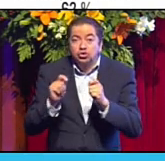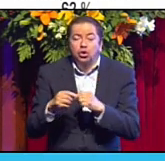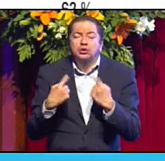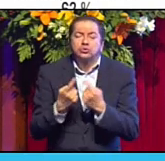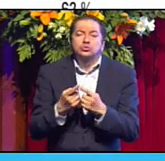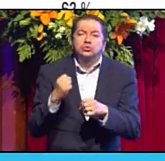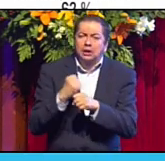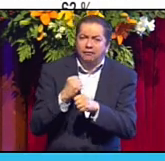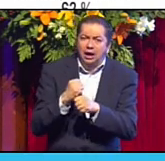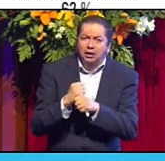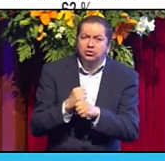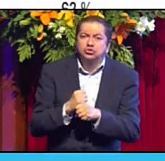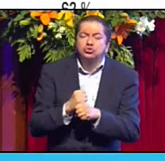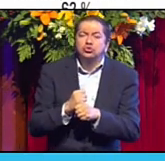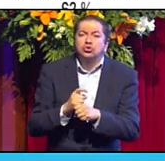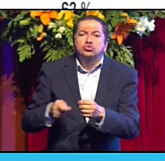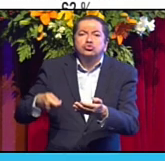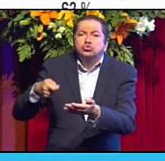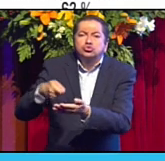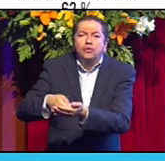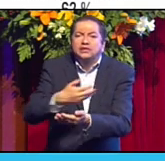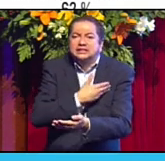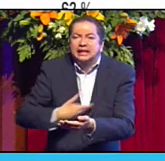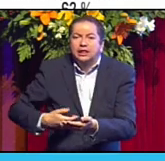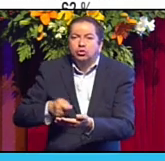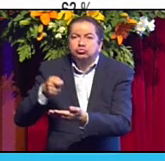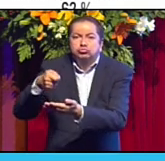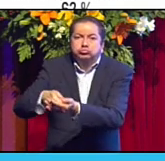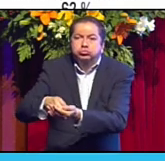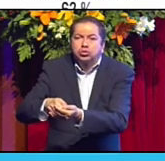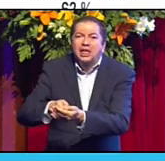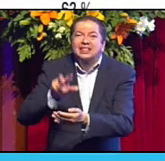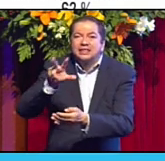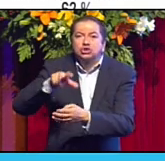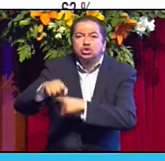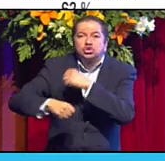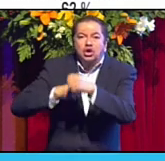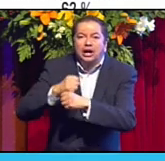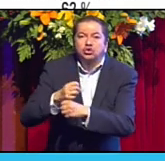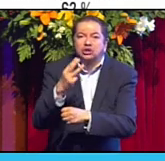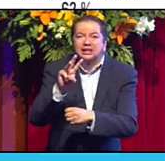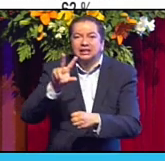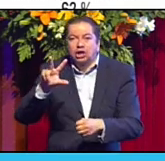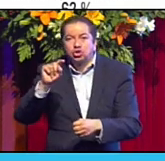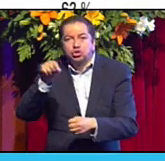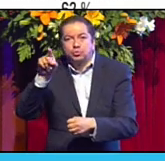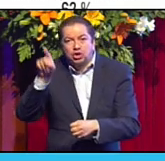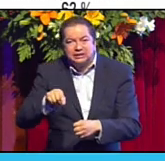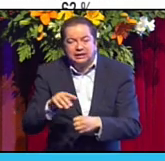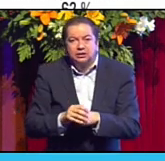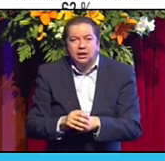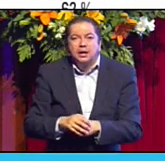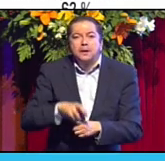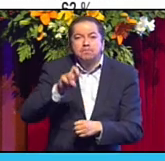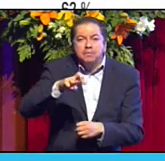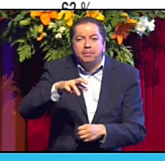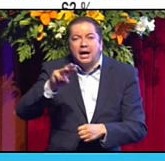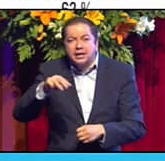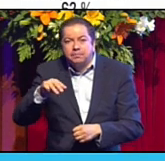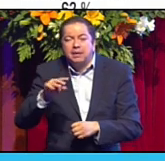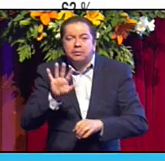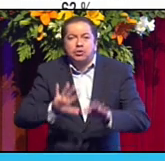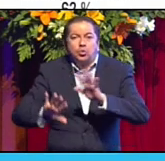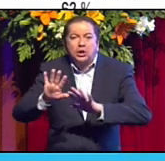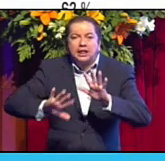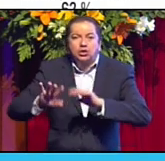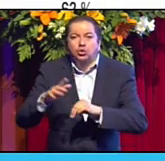El subsidio menor es de 18 años, de un 38%, y de los padres, de la madre, del